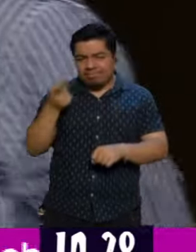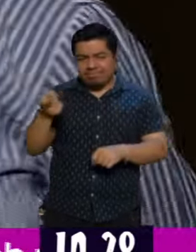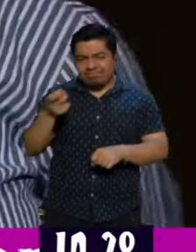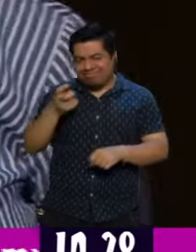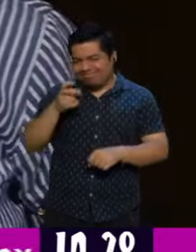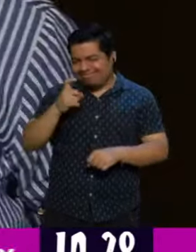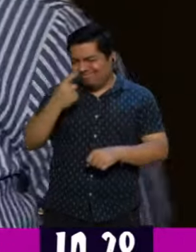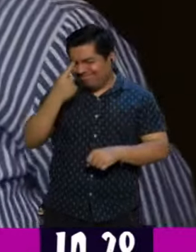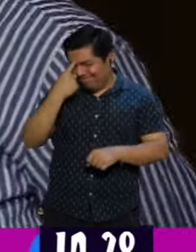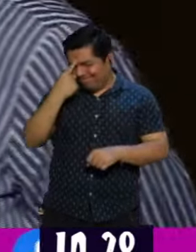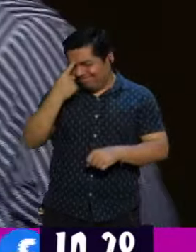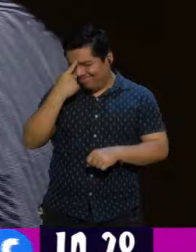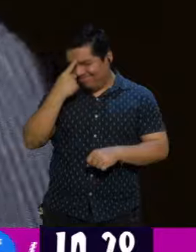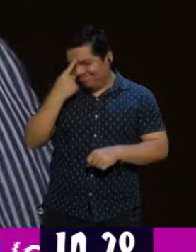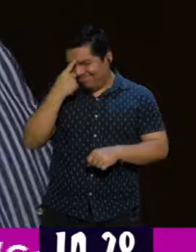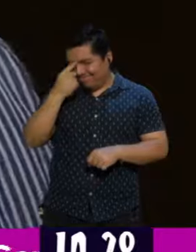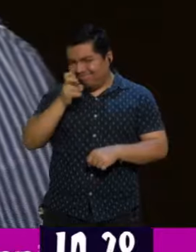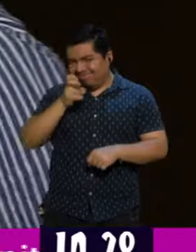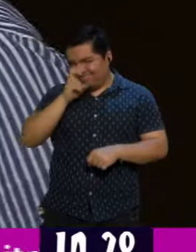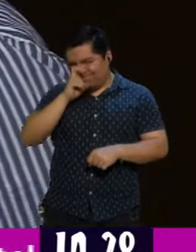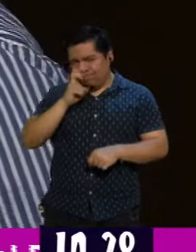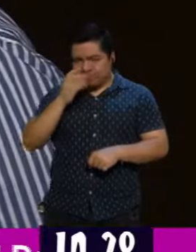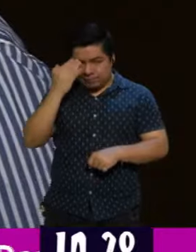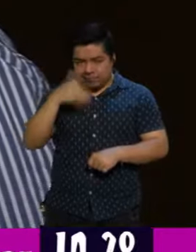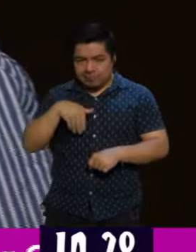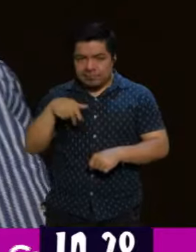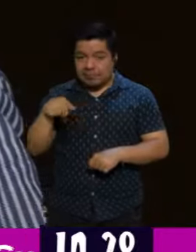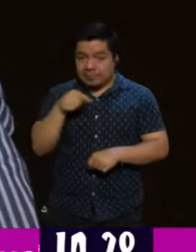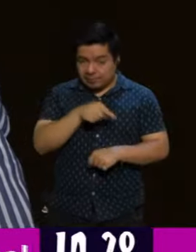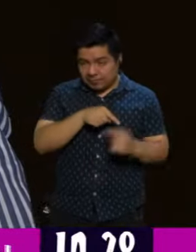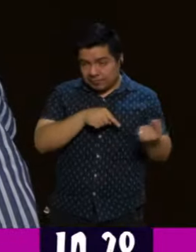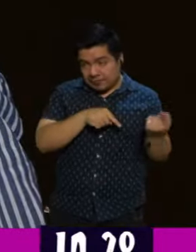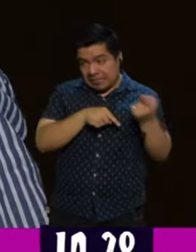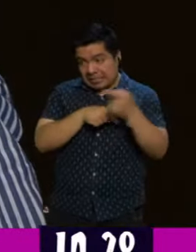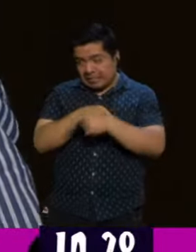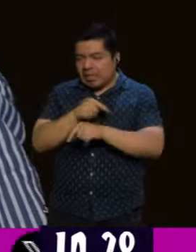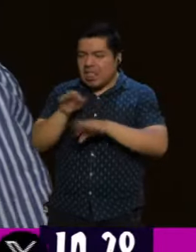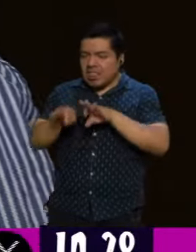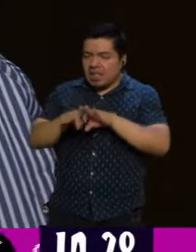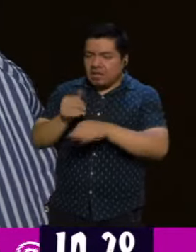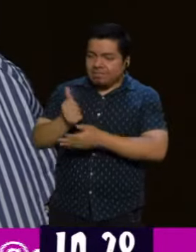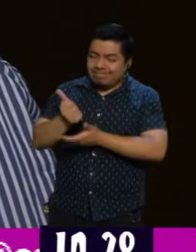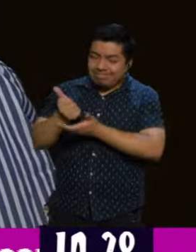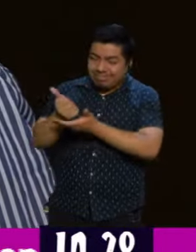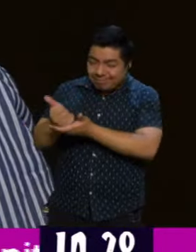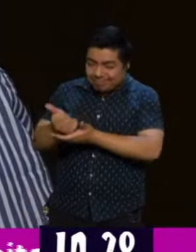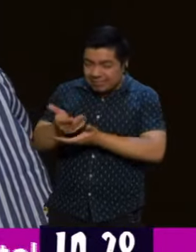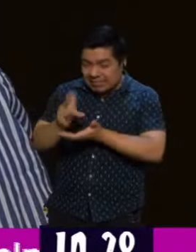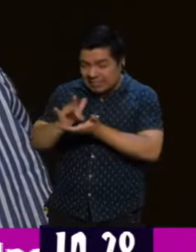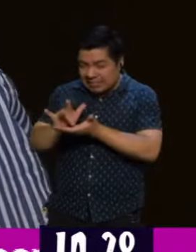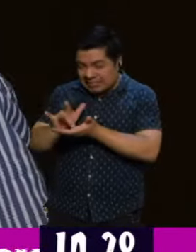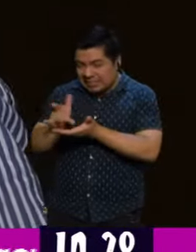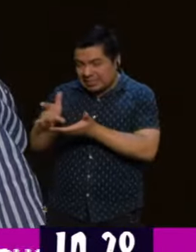dos. Bueno, pero él trata de ayudarlo. De, y no se deja. De ánimo, y no, no